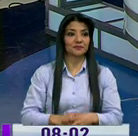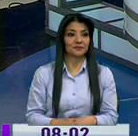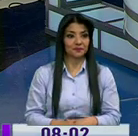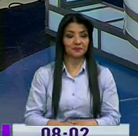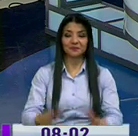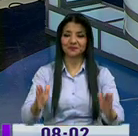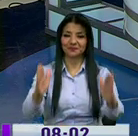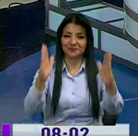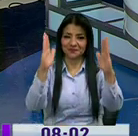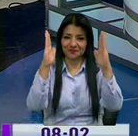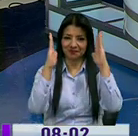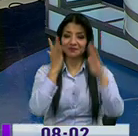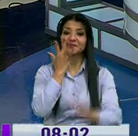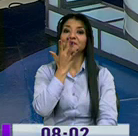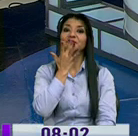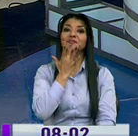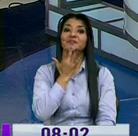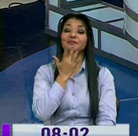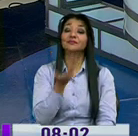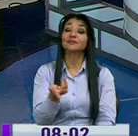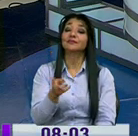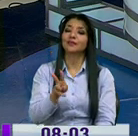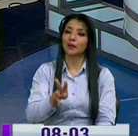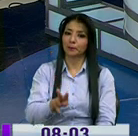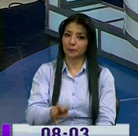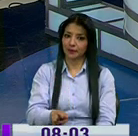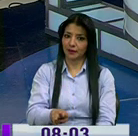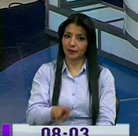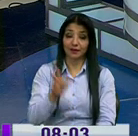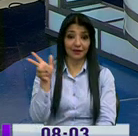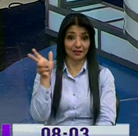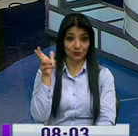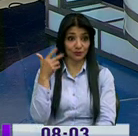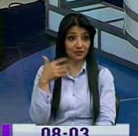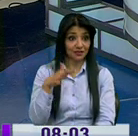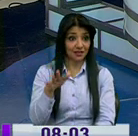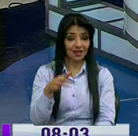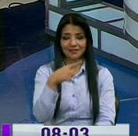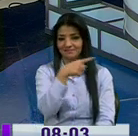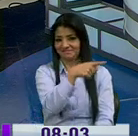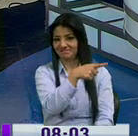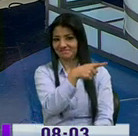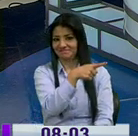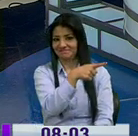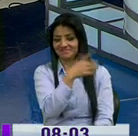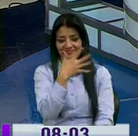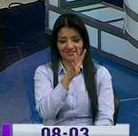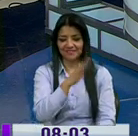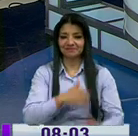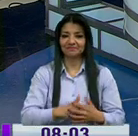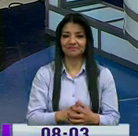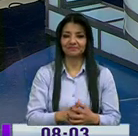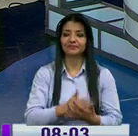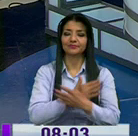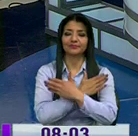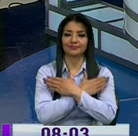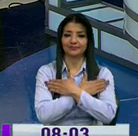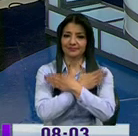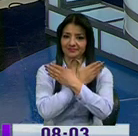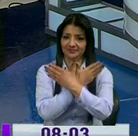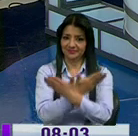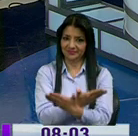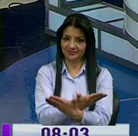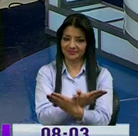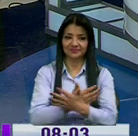con nosotros, incluido... Ya escuché lo que dijeron, ellos. Bueno, les mandamos un saludo